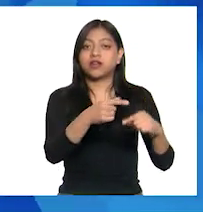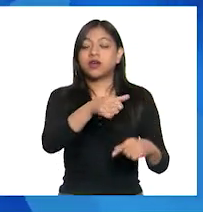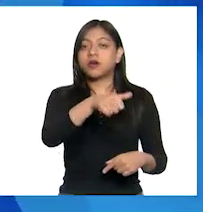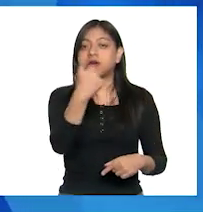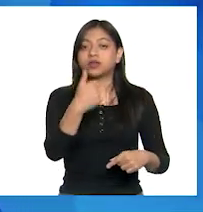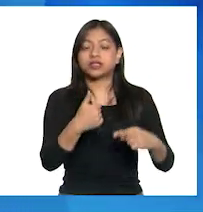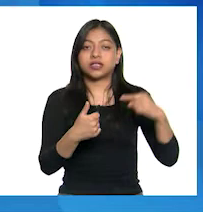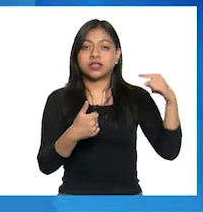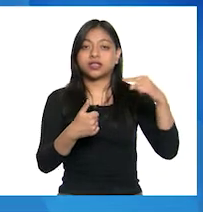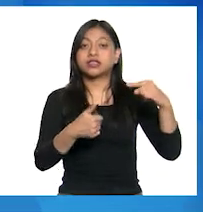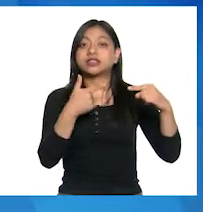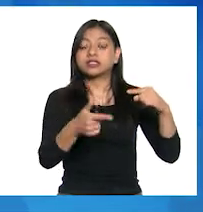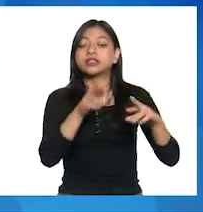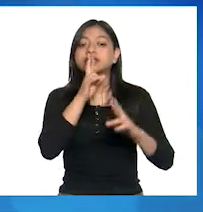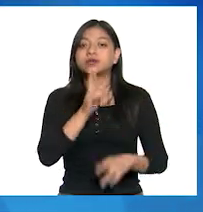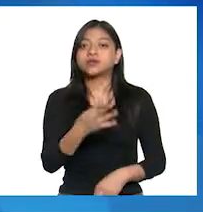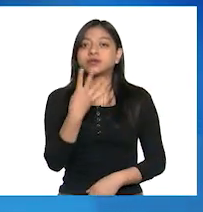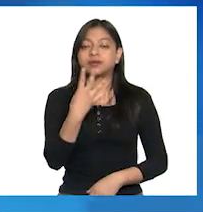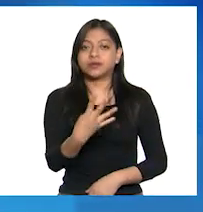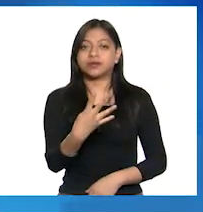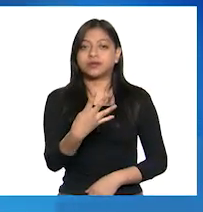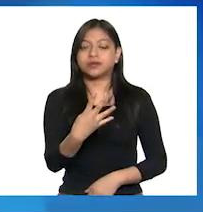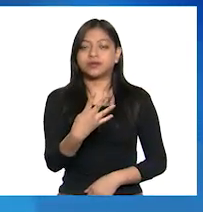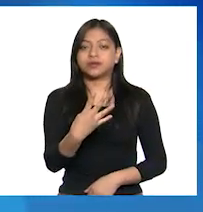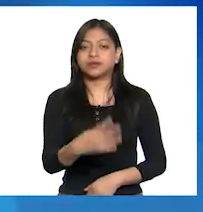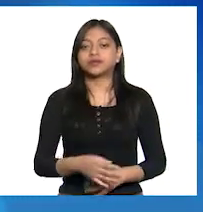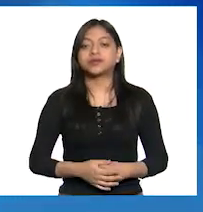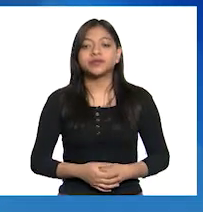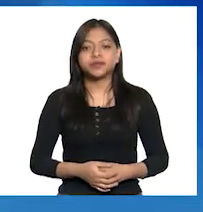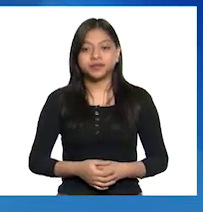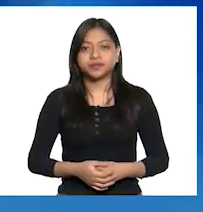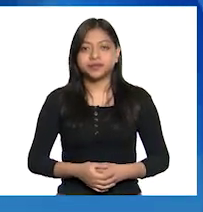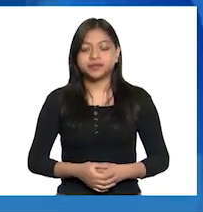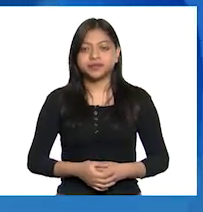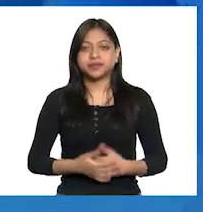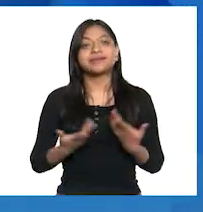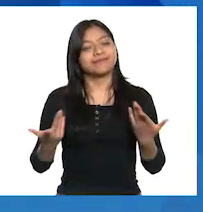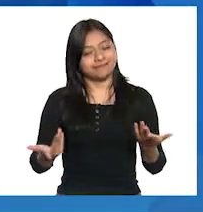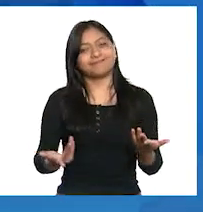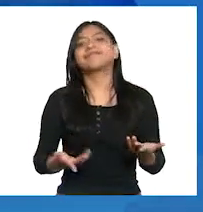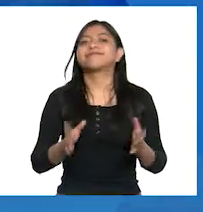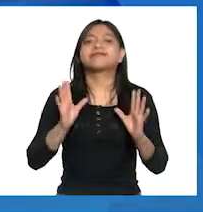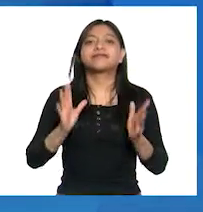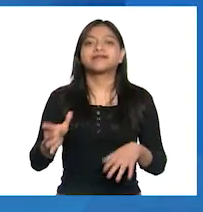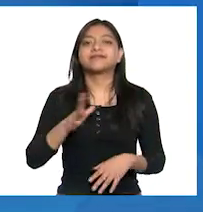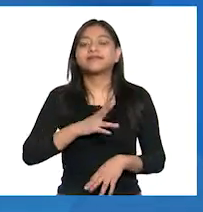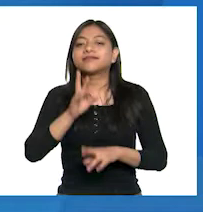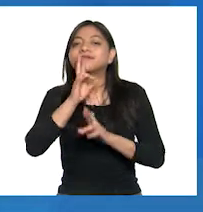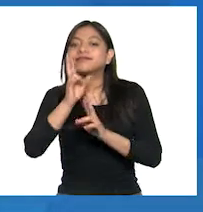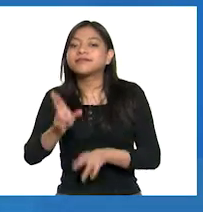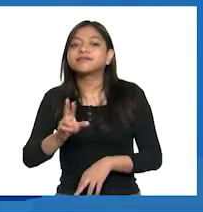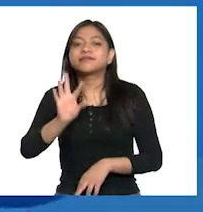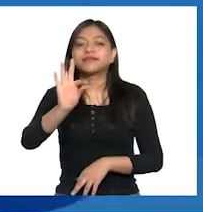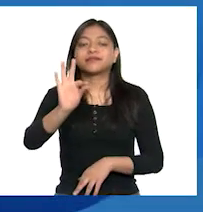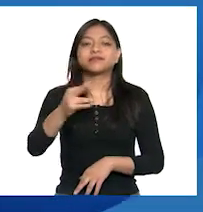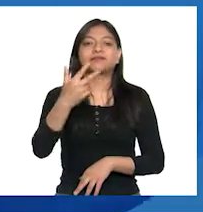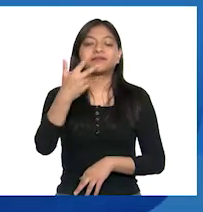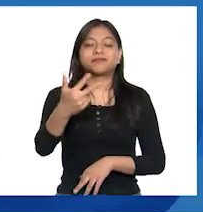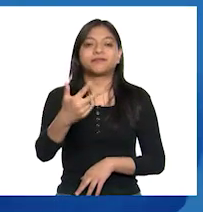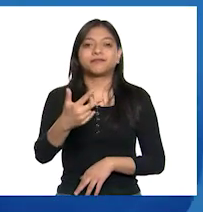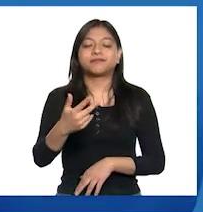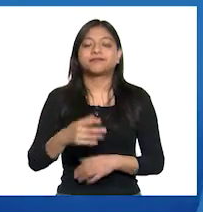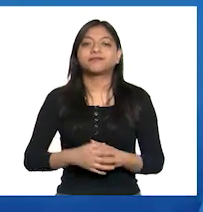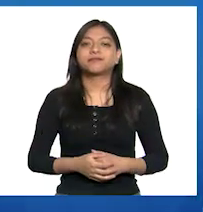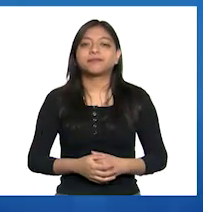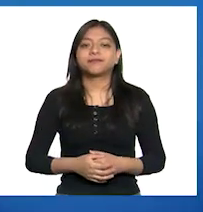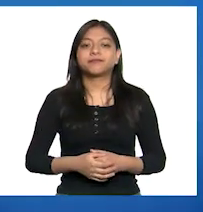7, 4. Muy bien, 4. Tenemos entonces 48 niñas y niños